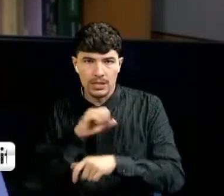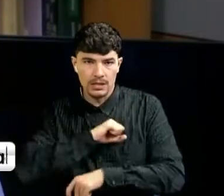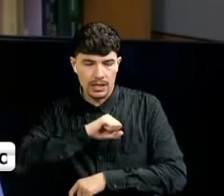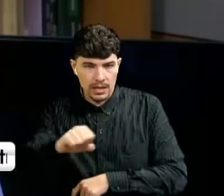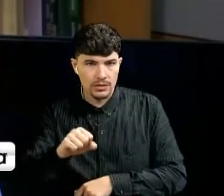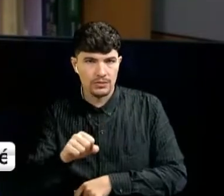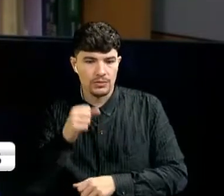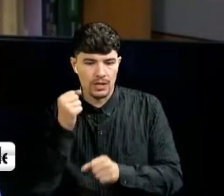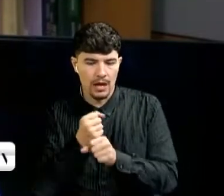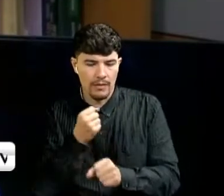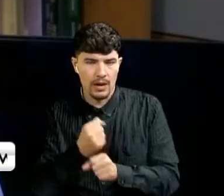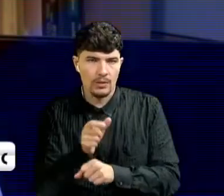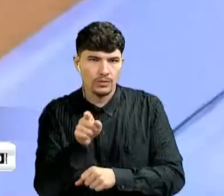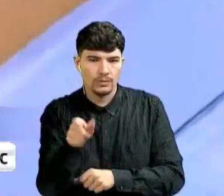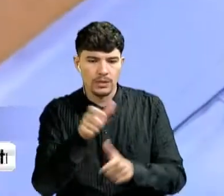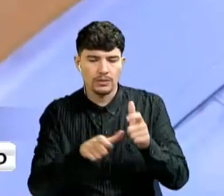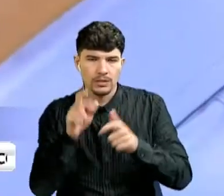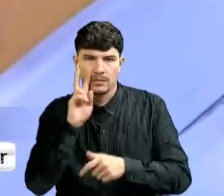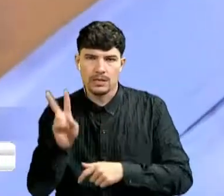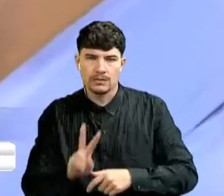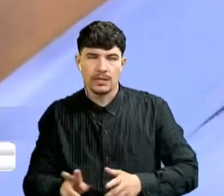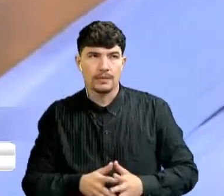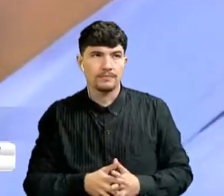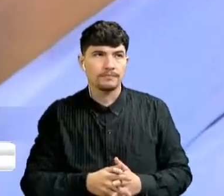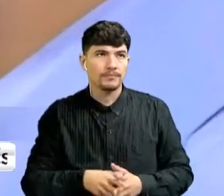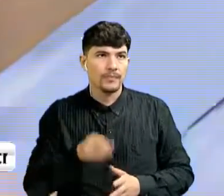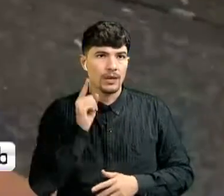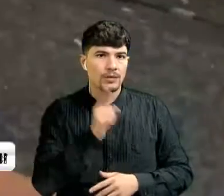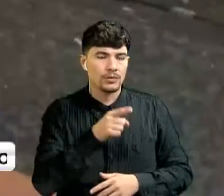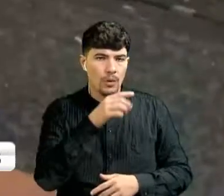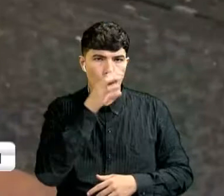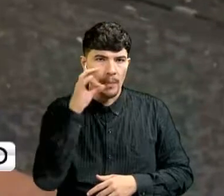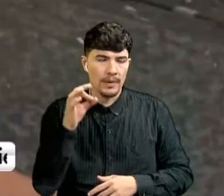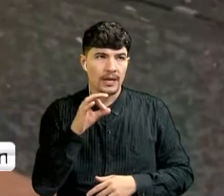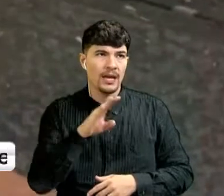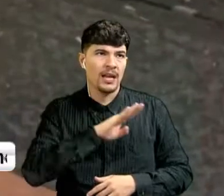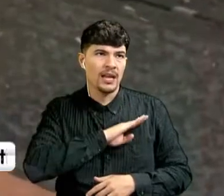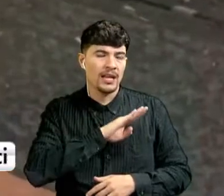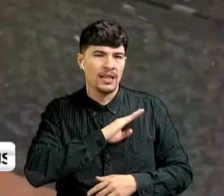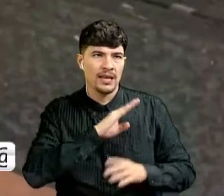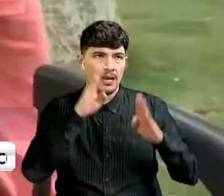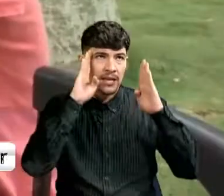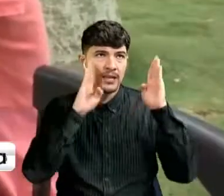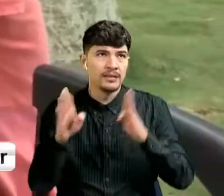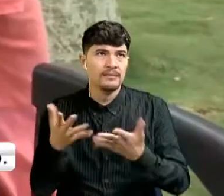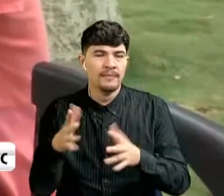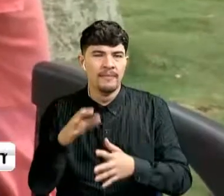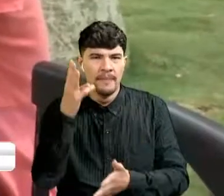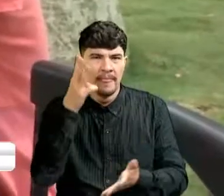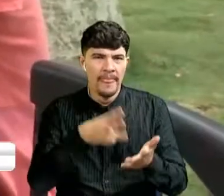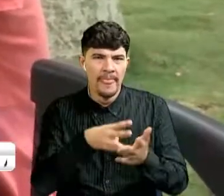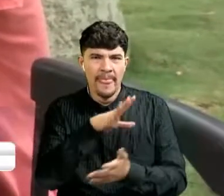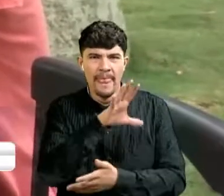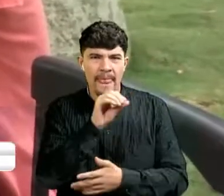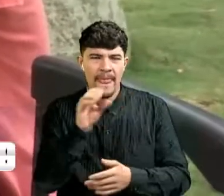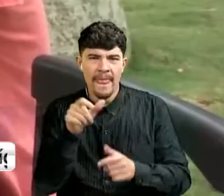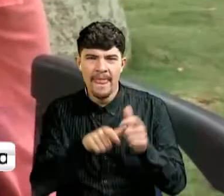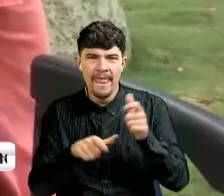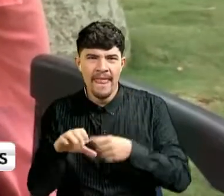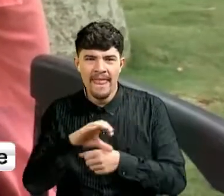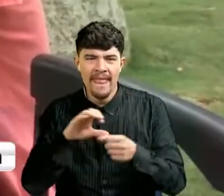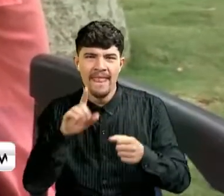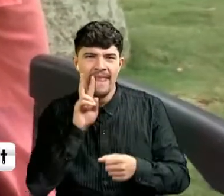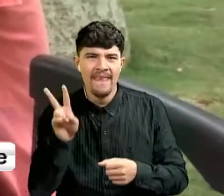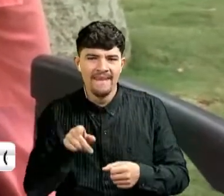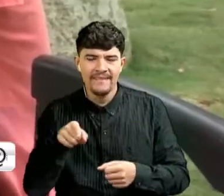carácter laboral que son entre otras cosas irrenunciables en general la alcaldía atendió un poco más de tres mil quinientos ciudadanos del vecino